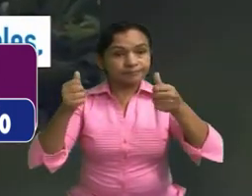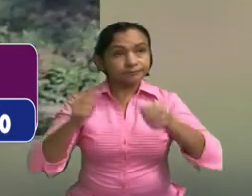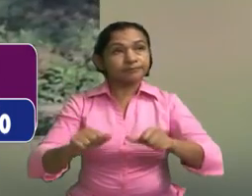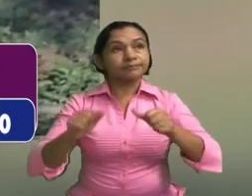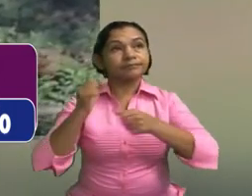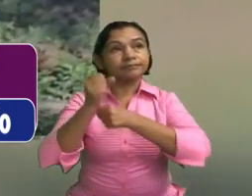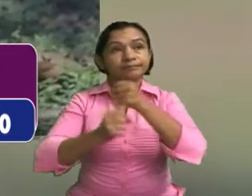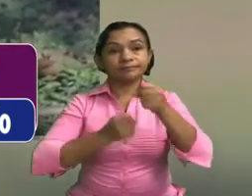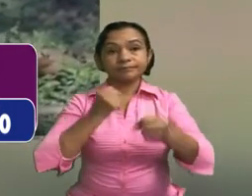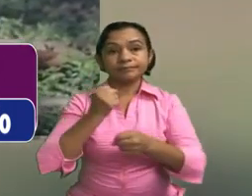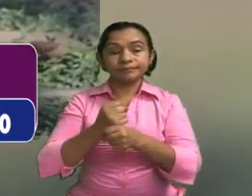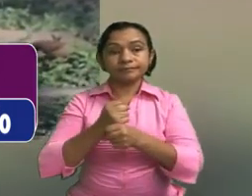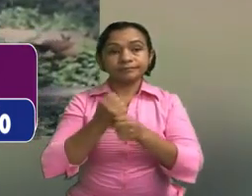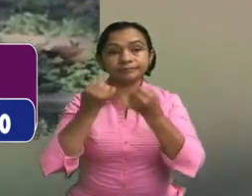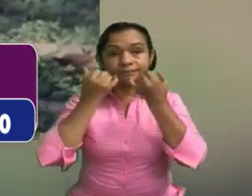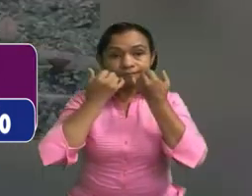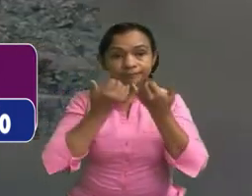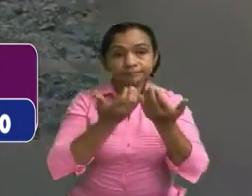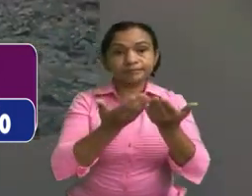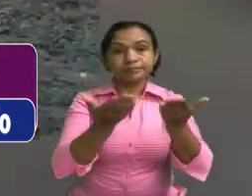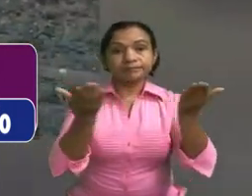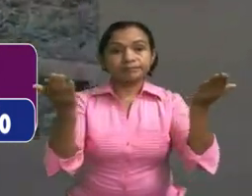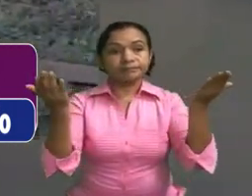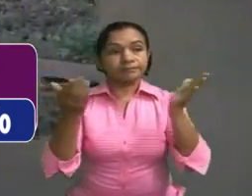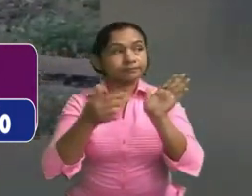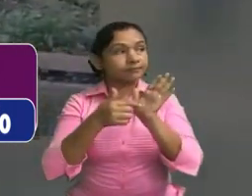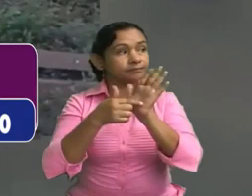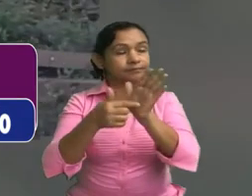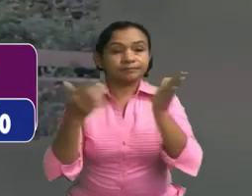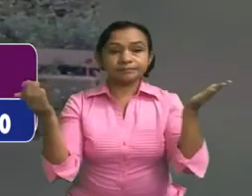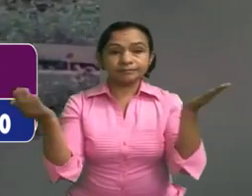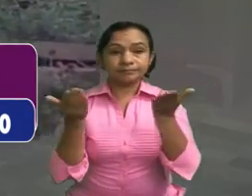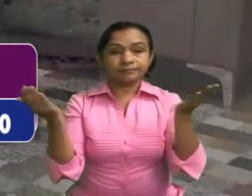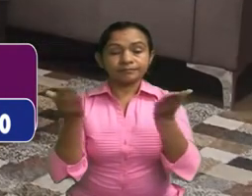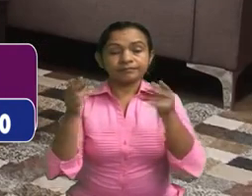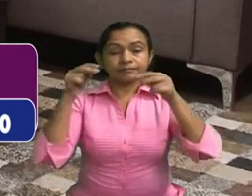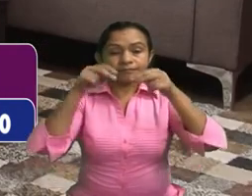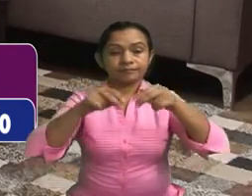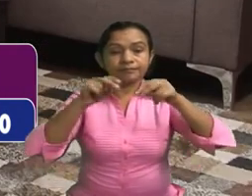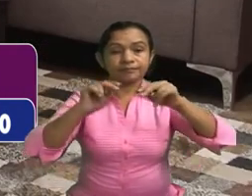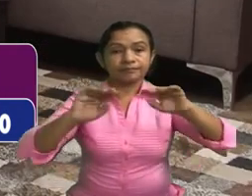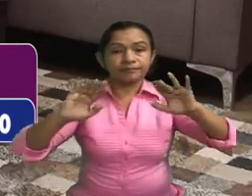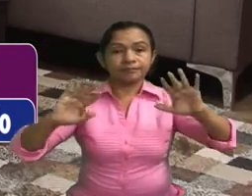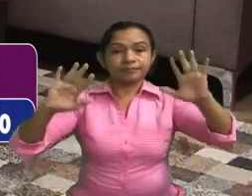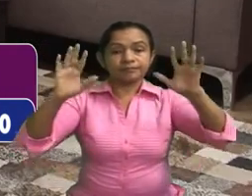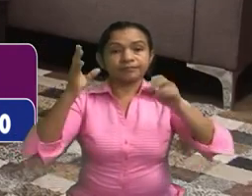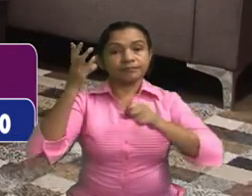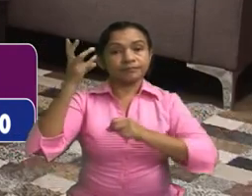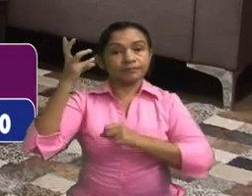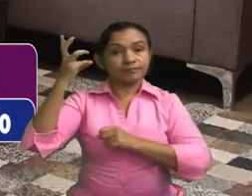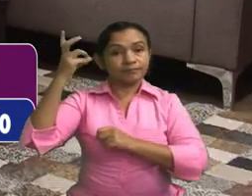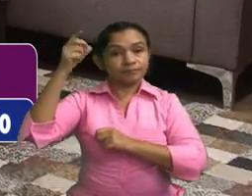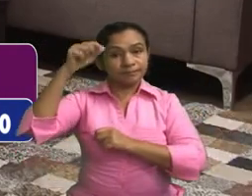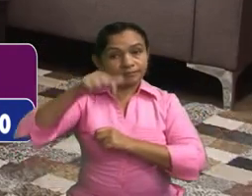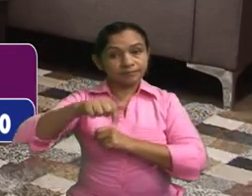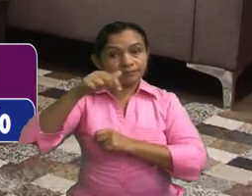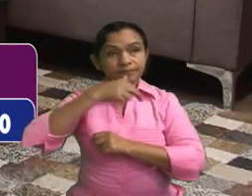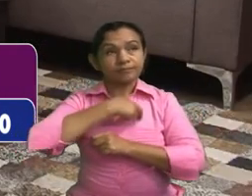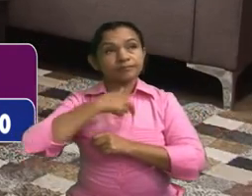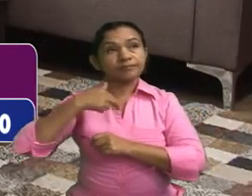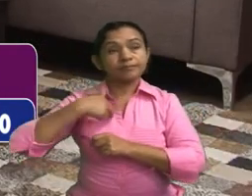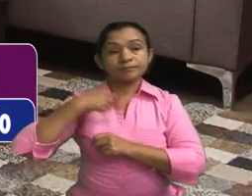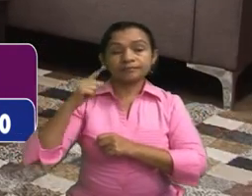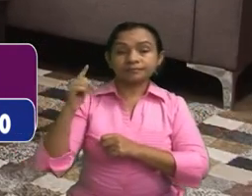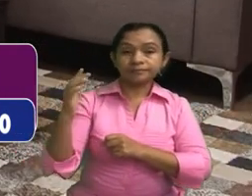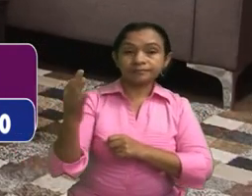periodos para hacer informes, reportes de que cómo está la biosfera. Hasta la fecha nosotros hemos venido realizando todos